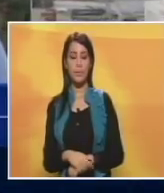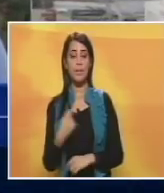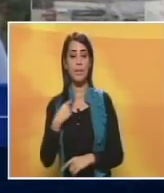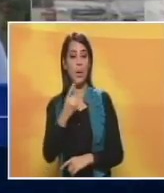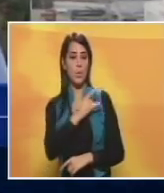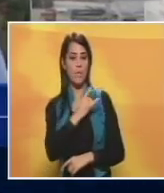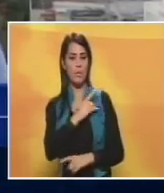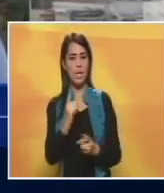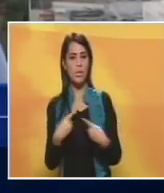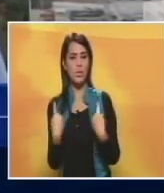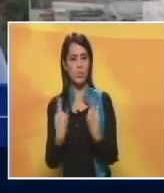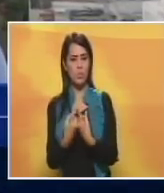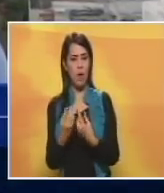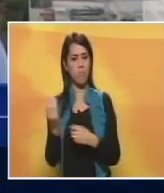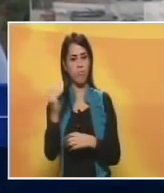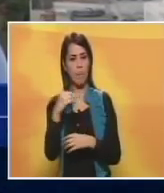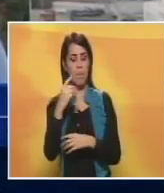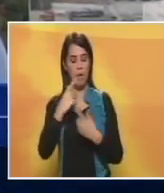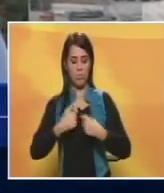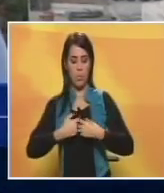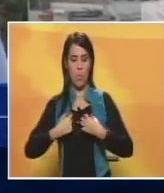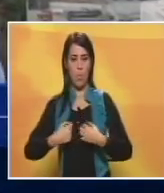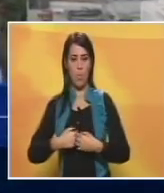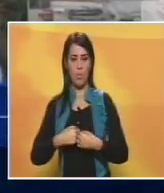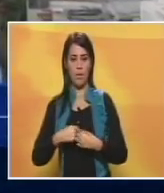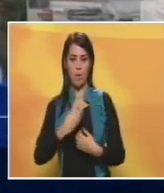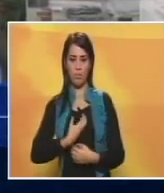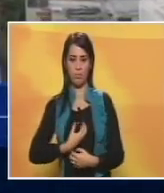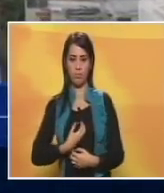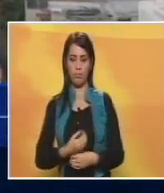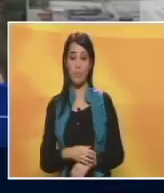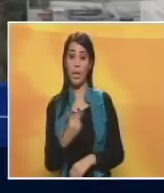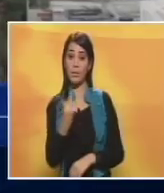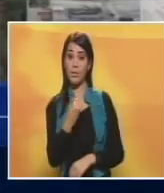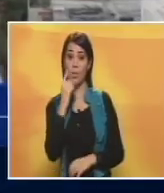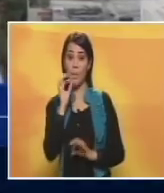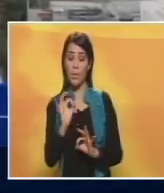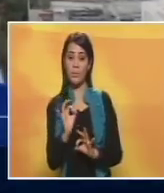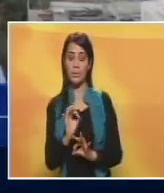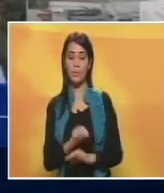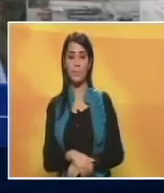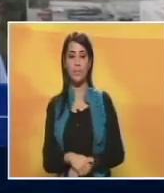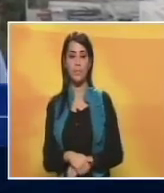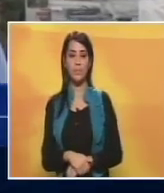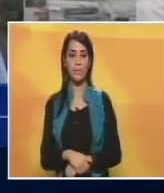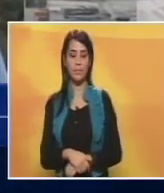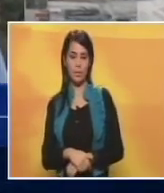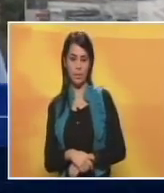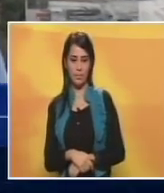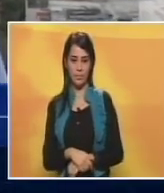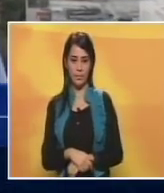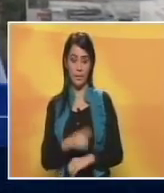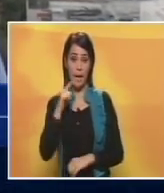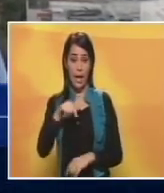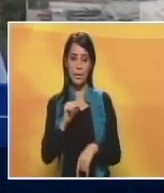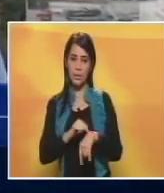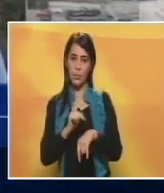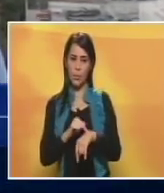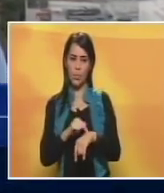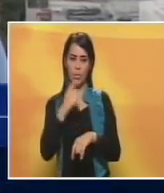del Atlántico podría sumar alguna que otra medalla. Atención a estos dos deportes. Primero el golf. Está Alasne Urizar a esta